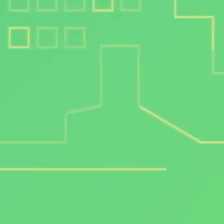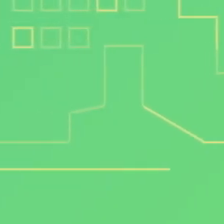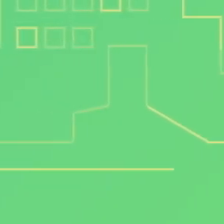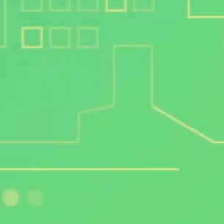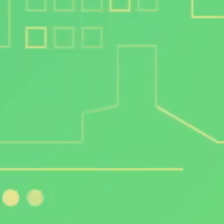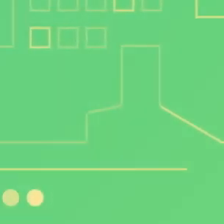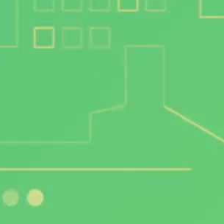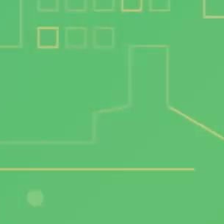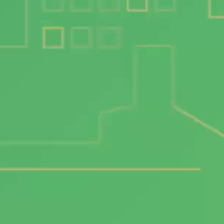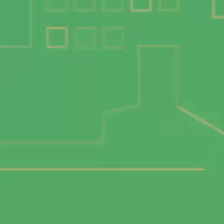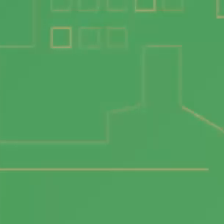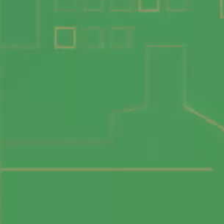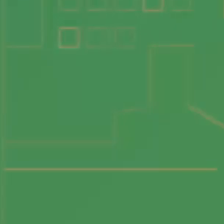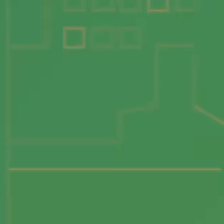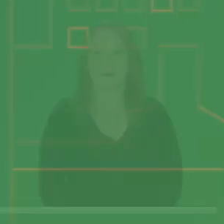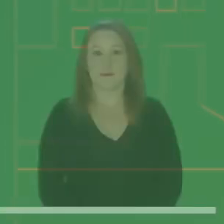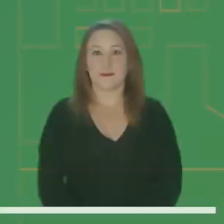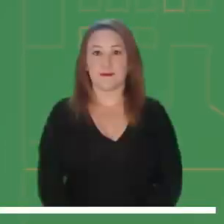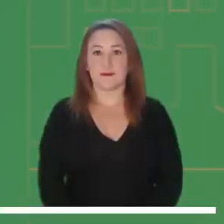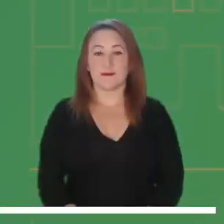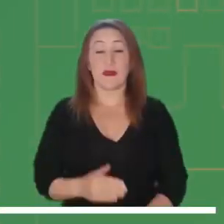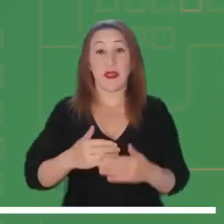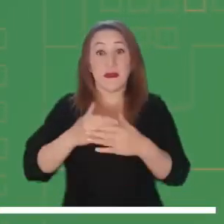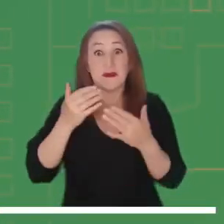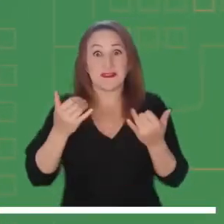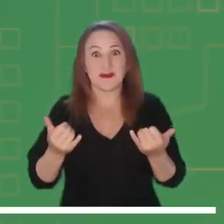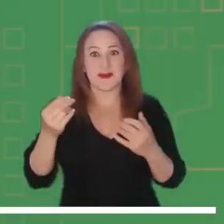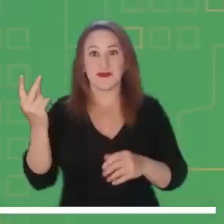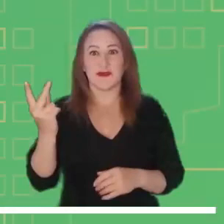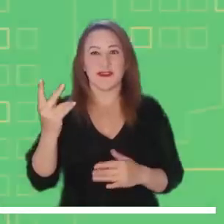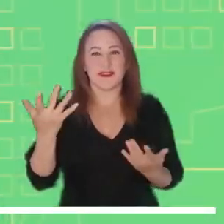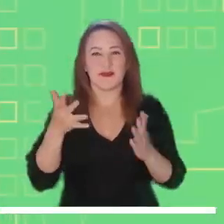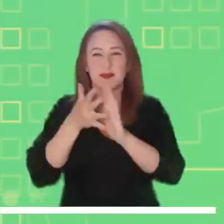Empezamos este viernes con la información meteorológica de la mañana.